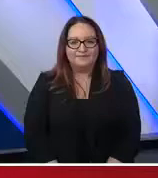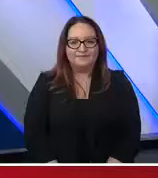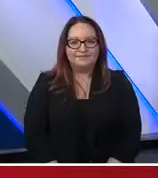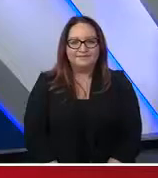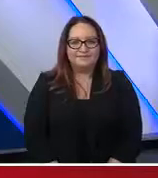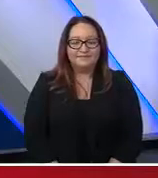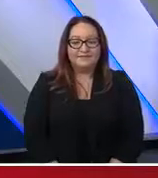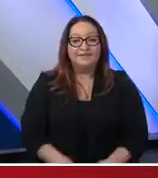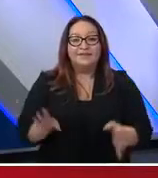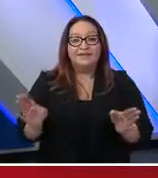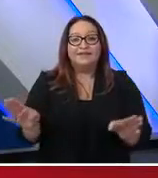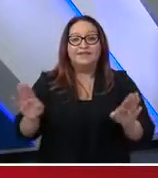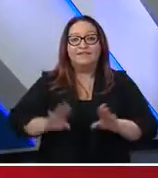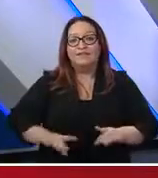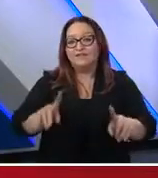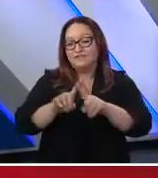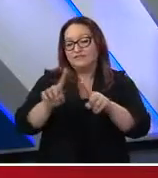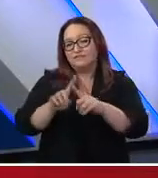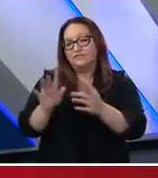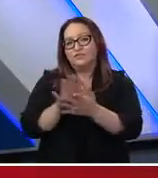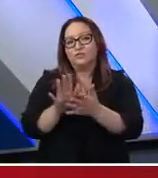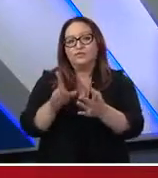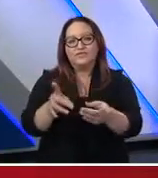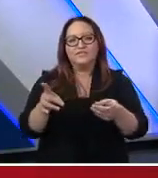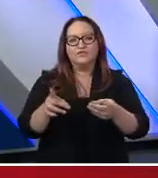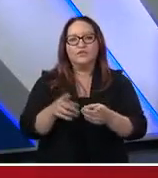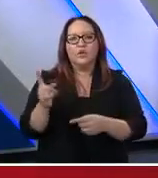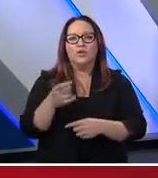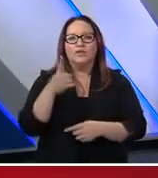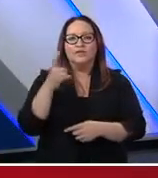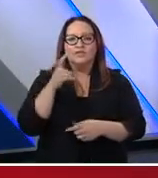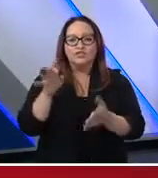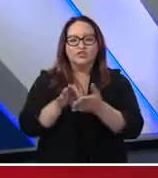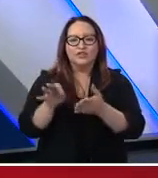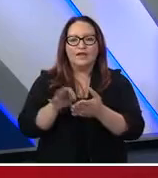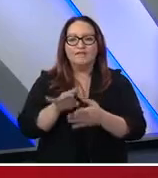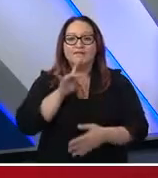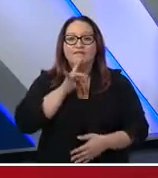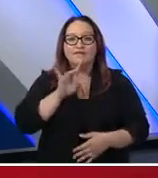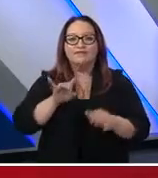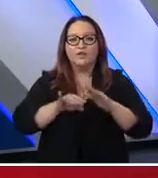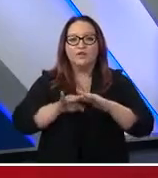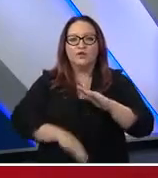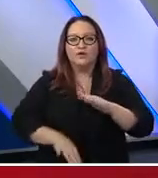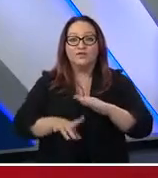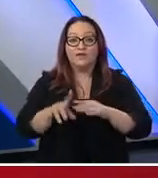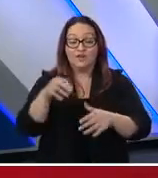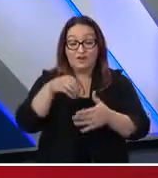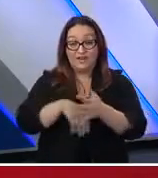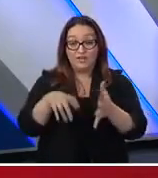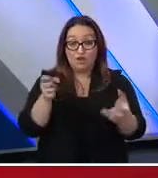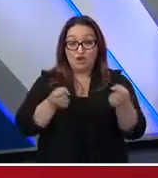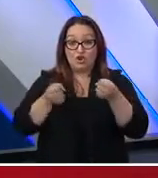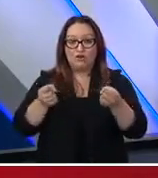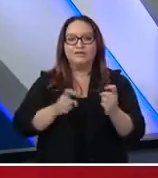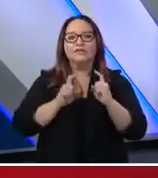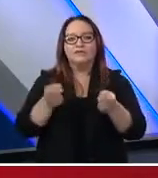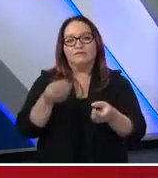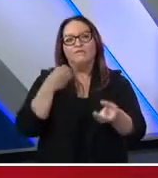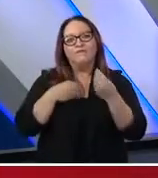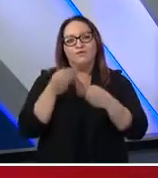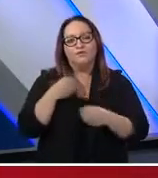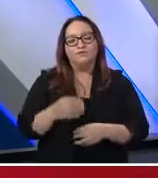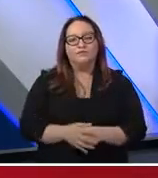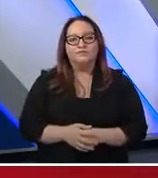en el valle los distritos escolares solamente necesitan contar los menores de 18 años que están en el vehículo para entregarles alimento